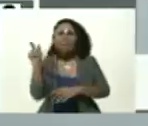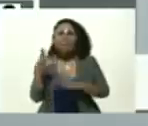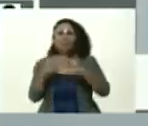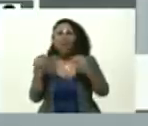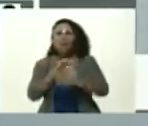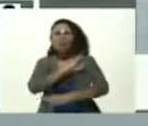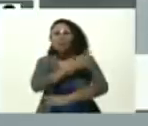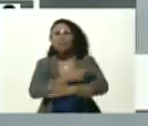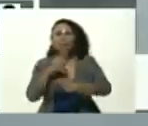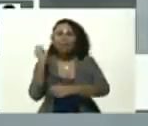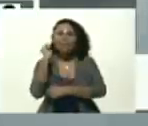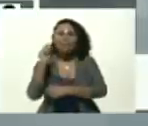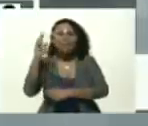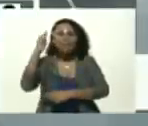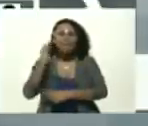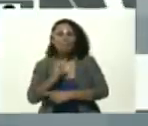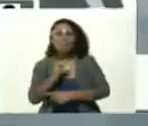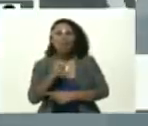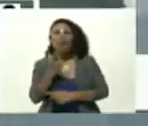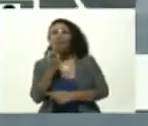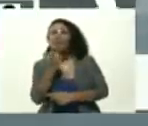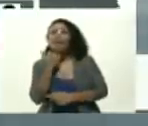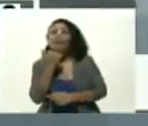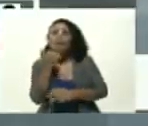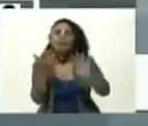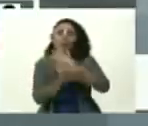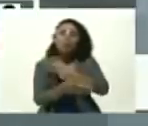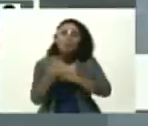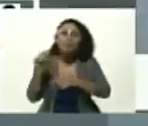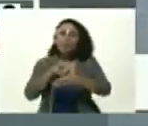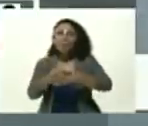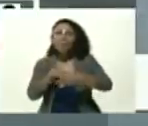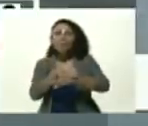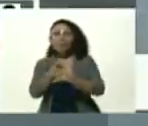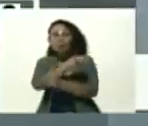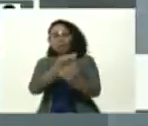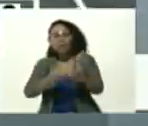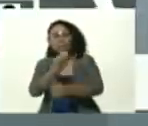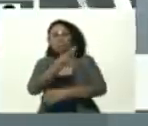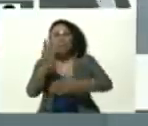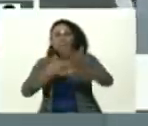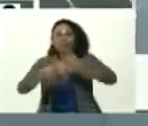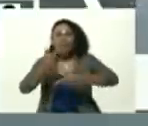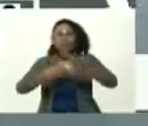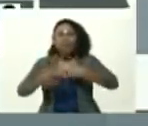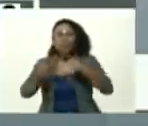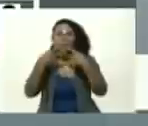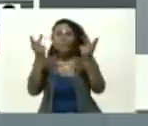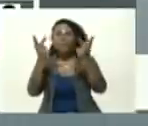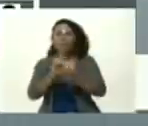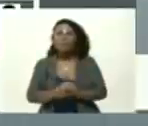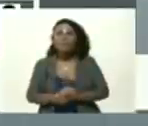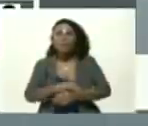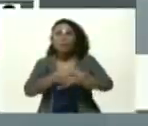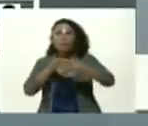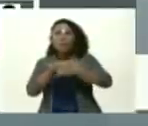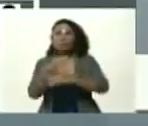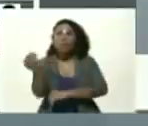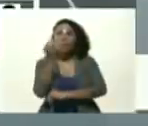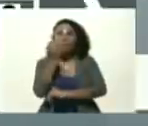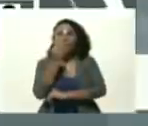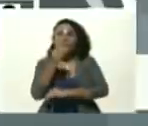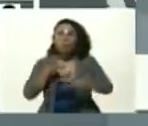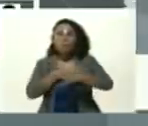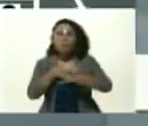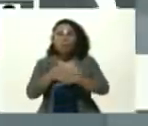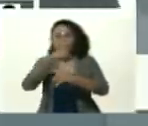Bolívar para lo que haga falta. Está el ministro y vicepresidente de Servicios Públicos, ministro de Alimentación, el ministro